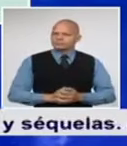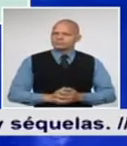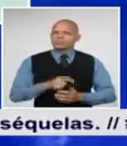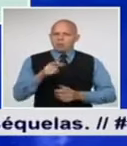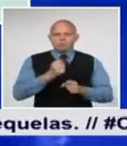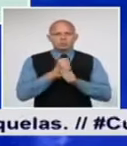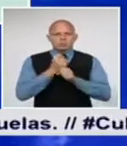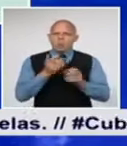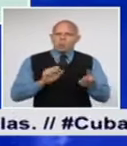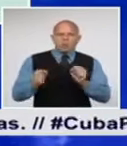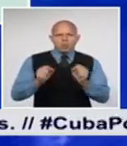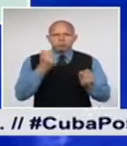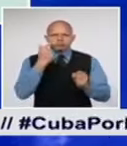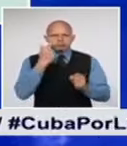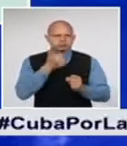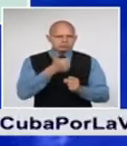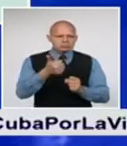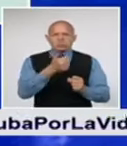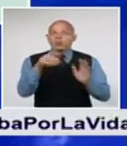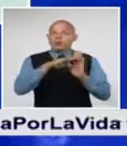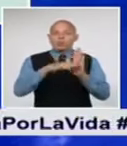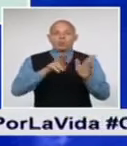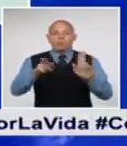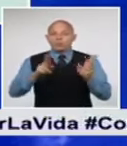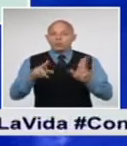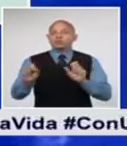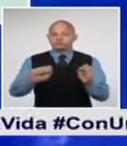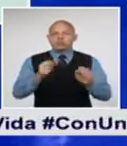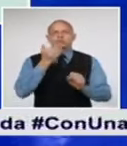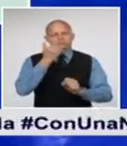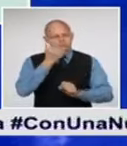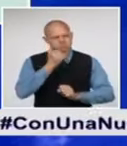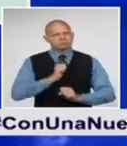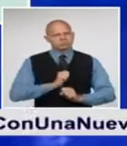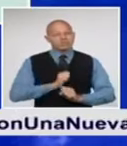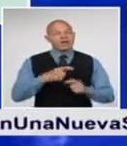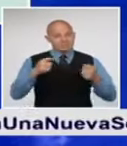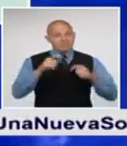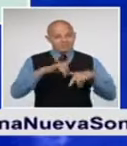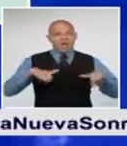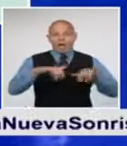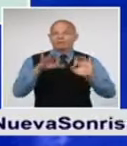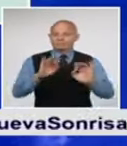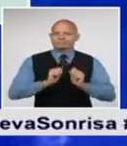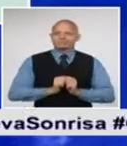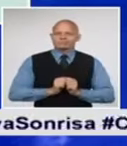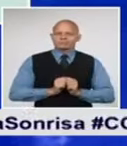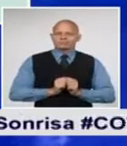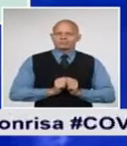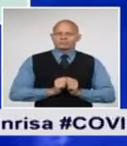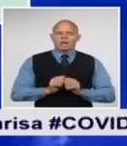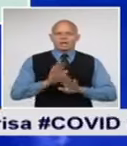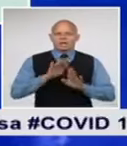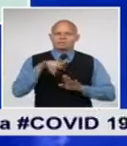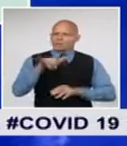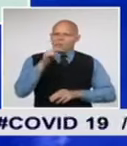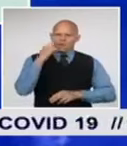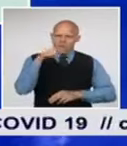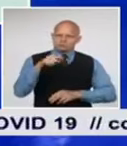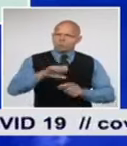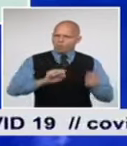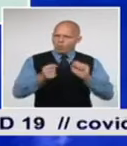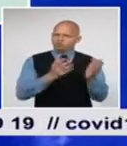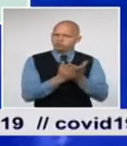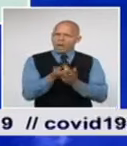siguen trabajando, siguen adoptando medidas como hay que hacer, pero de todas formas mantiene un control de la pandemia. 2